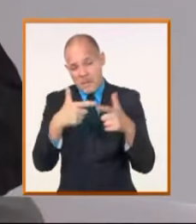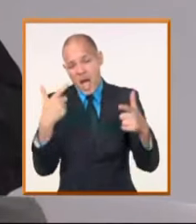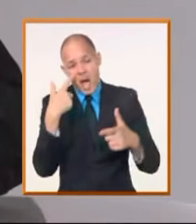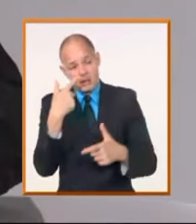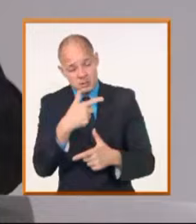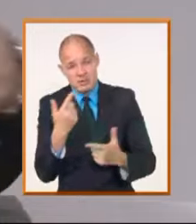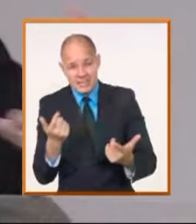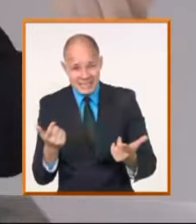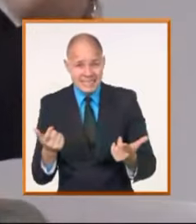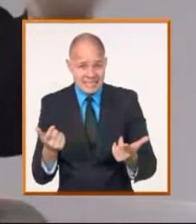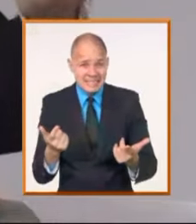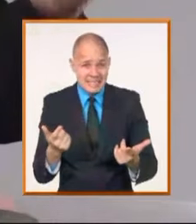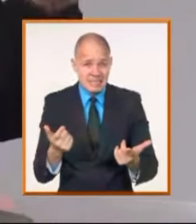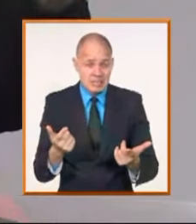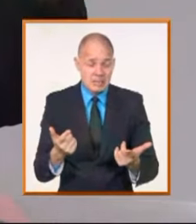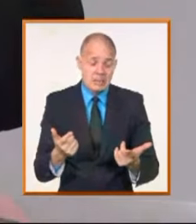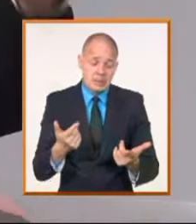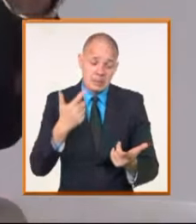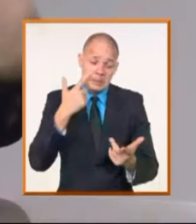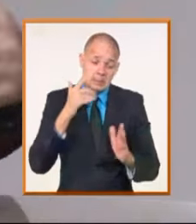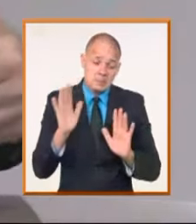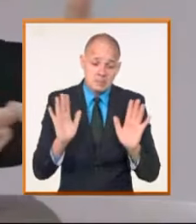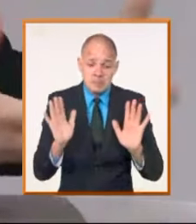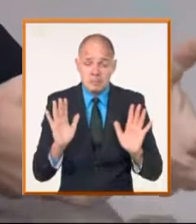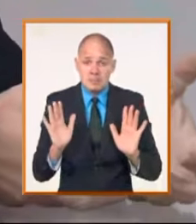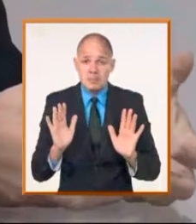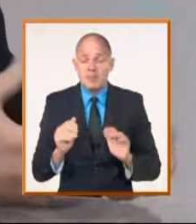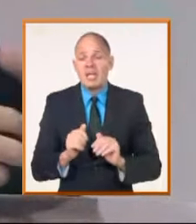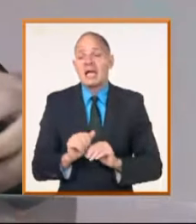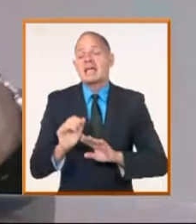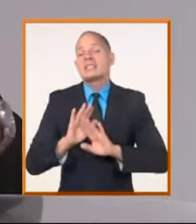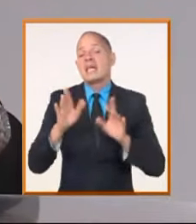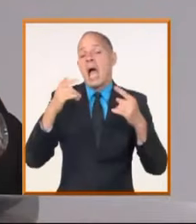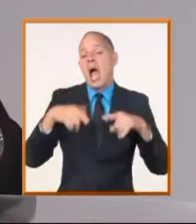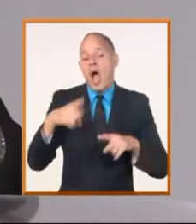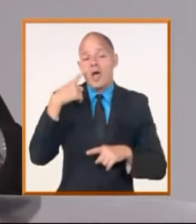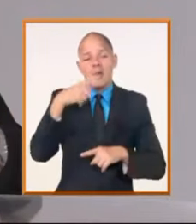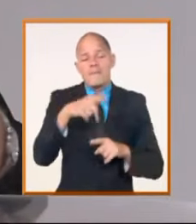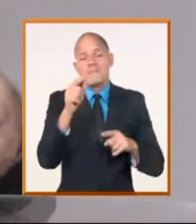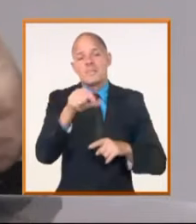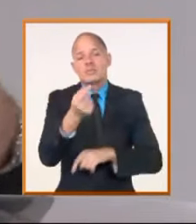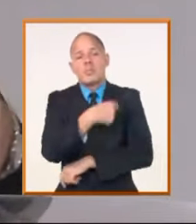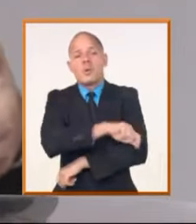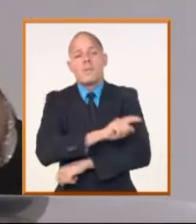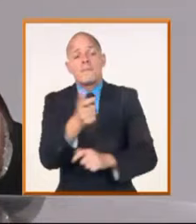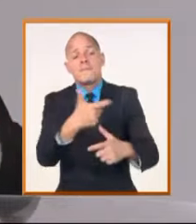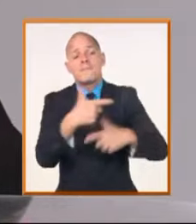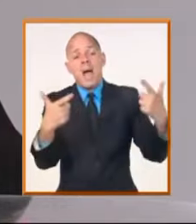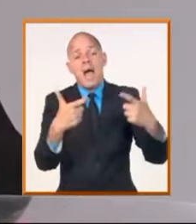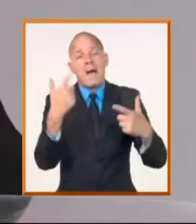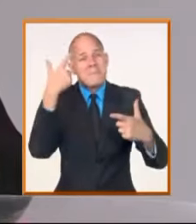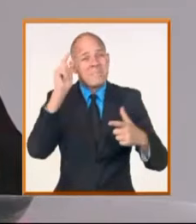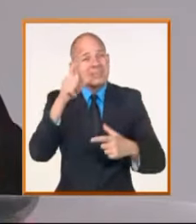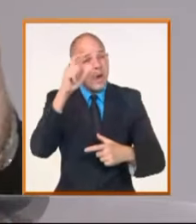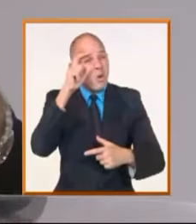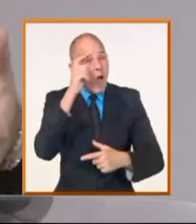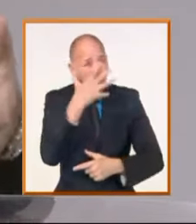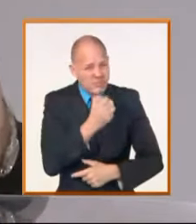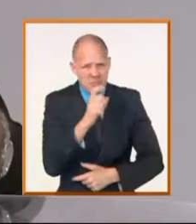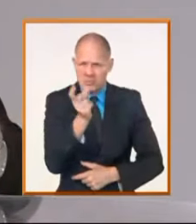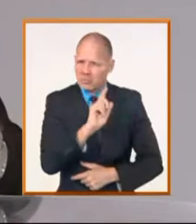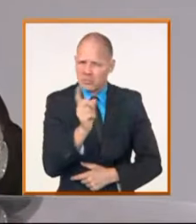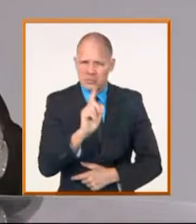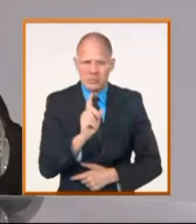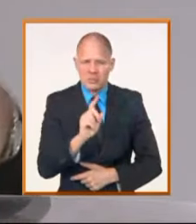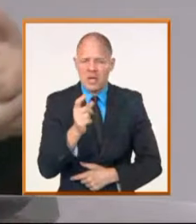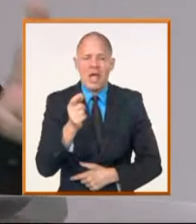buena parte de su elección se debió a una reacción contra Trump más que a un apoyo a Biden. O sea, hay determinados sectores que se